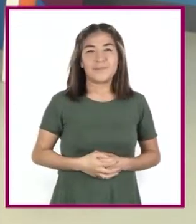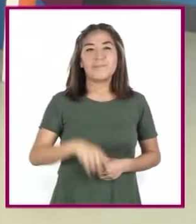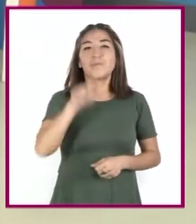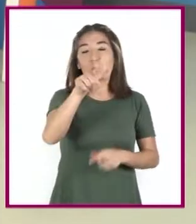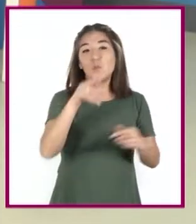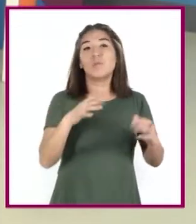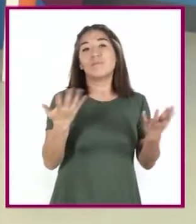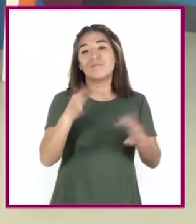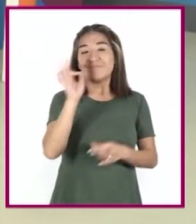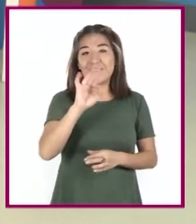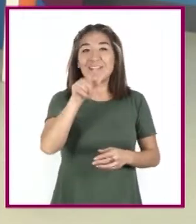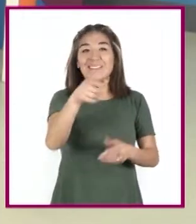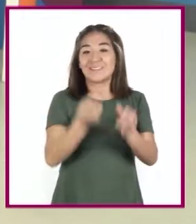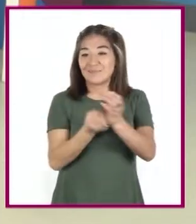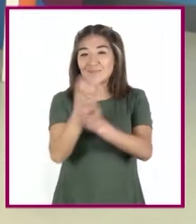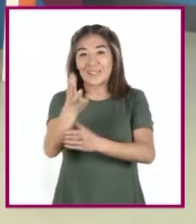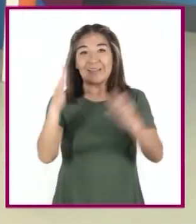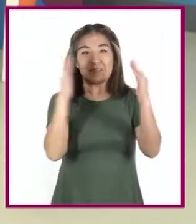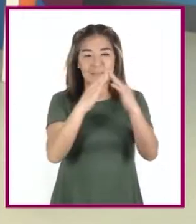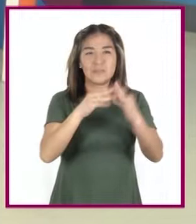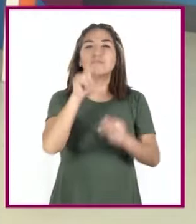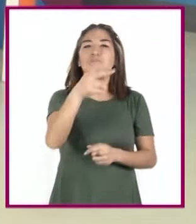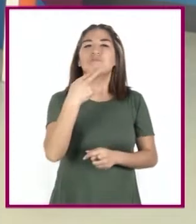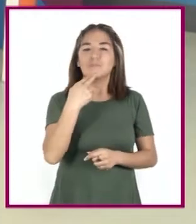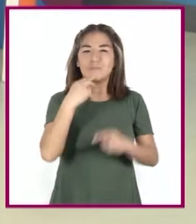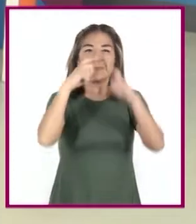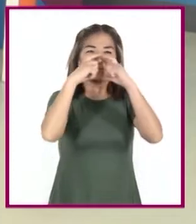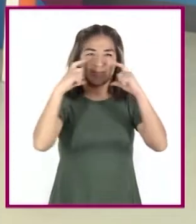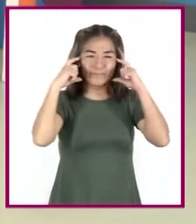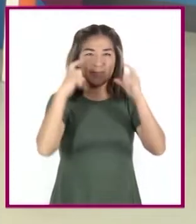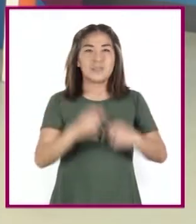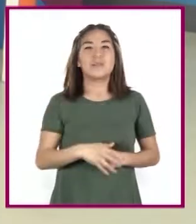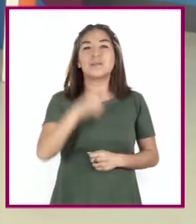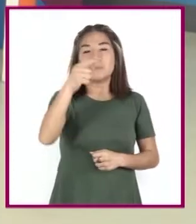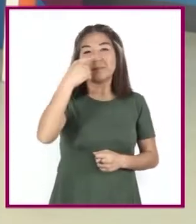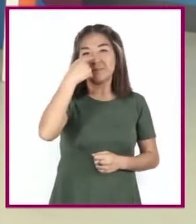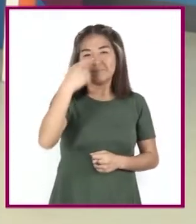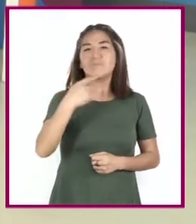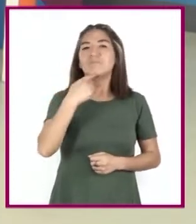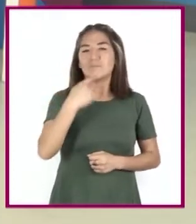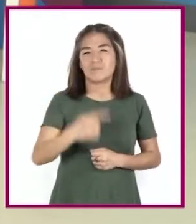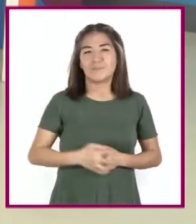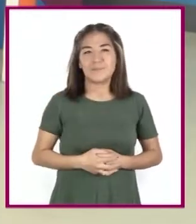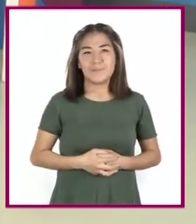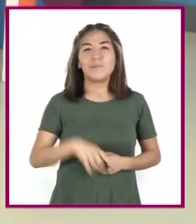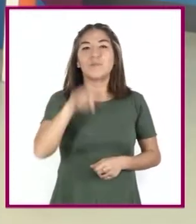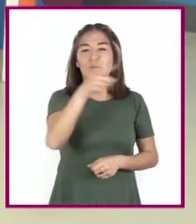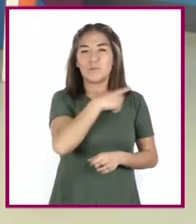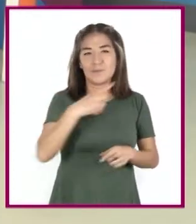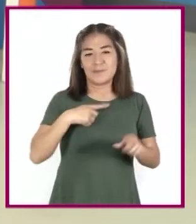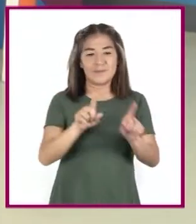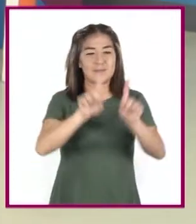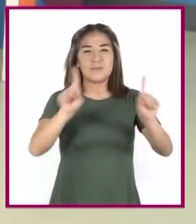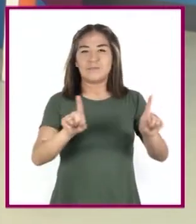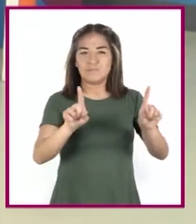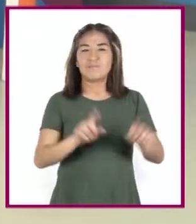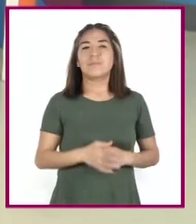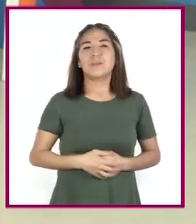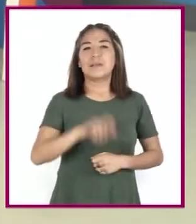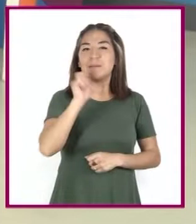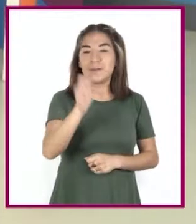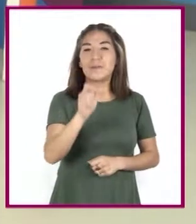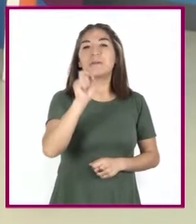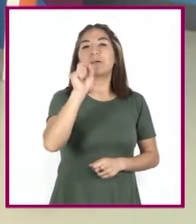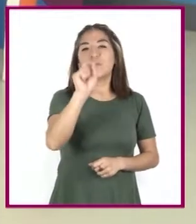En caso de que necesiten salir de casa, utilicen cubrebocas sobre nariz y boca y mantengan su sana distancia con